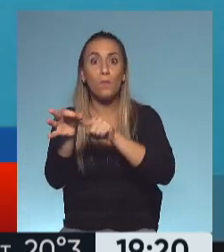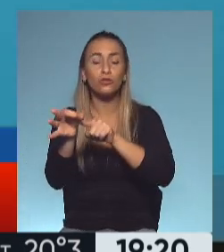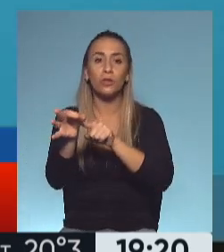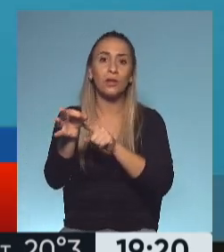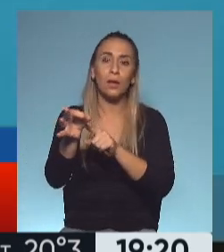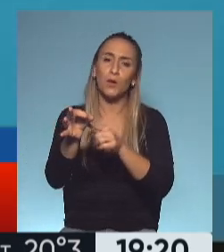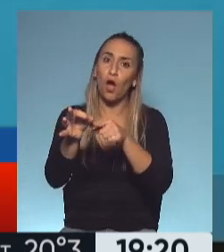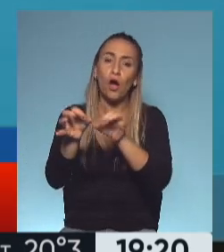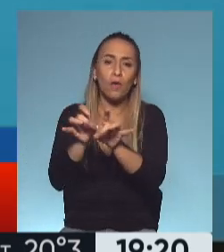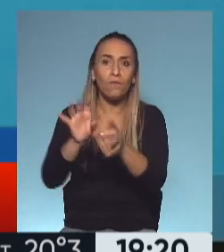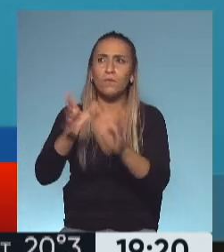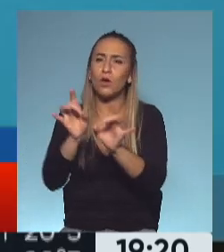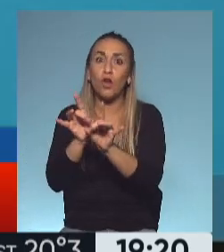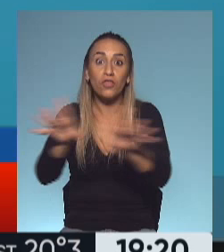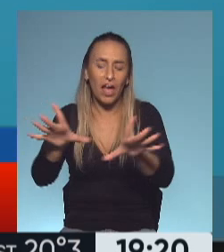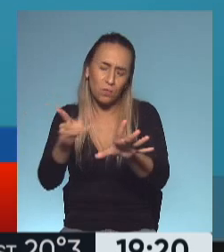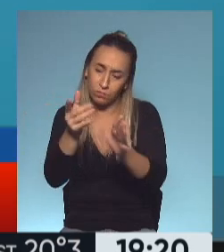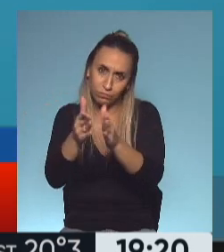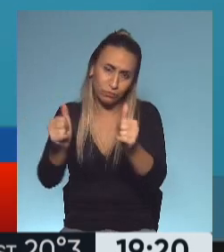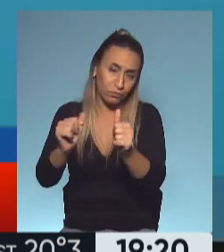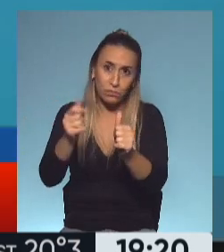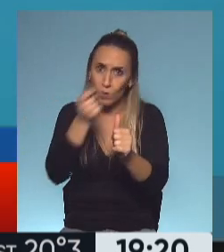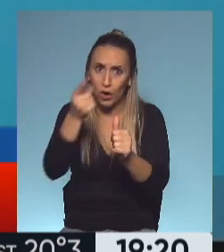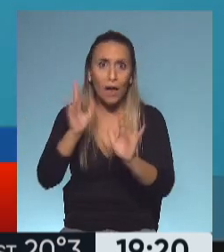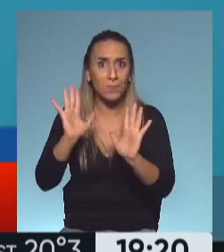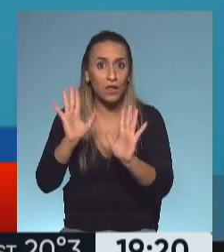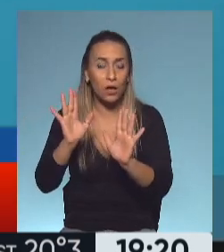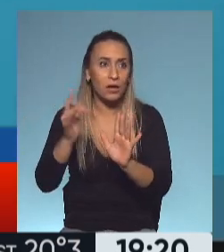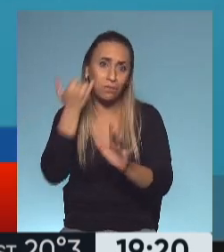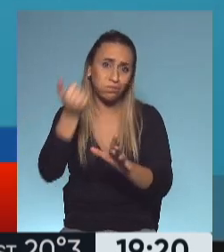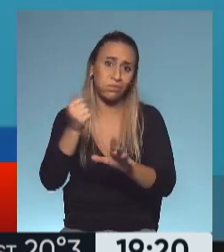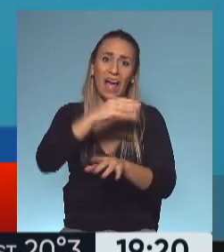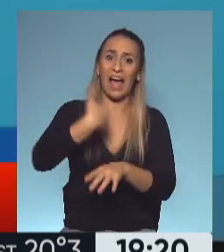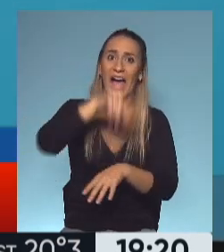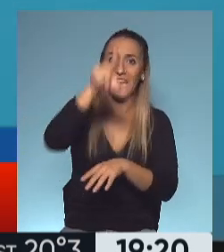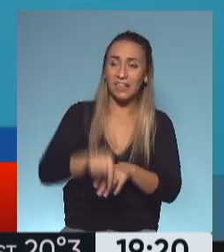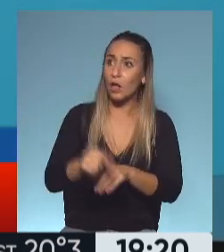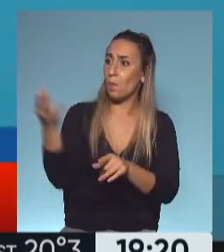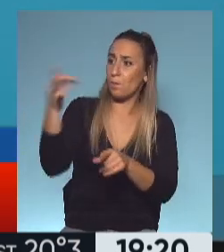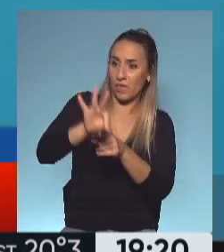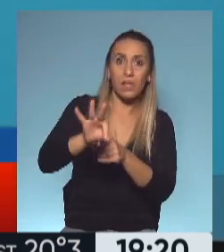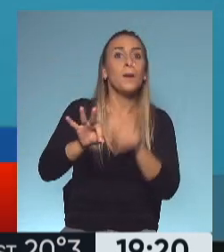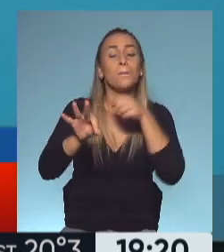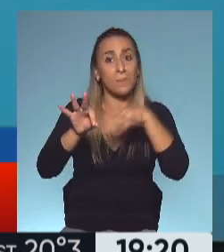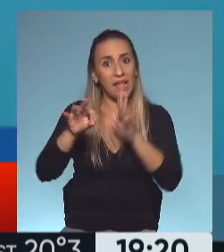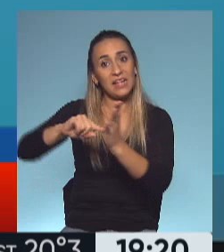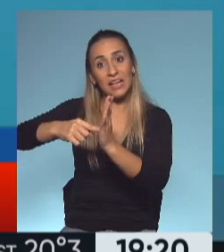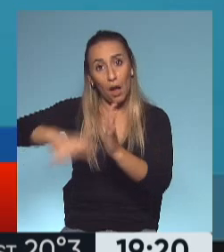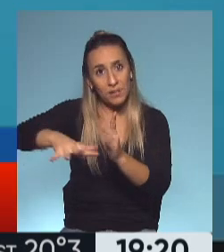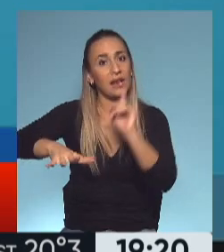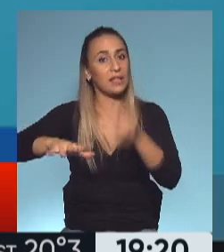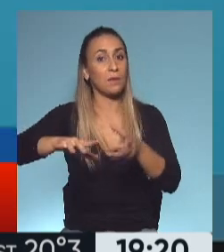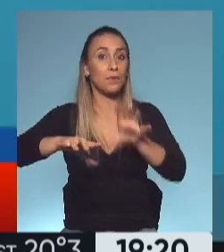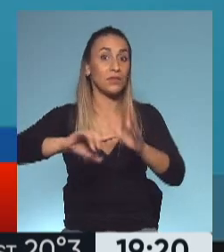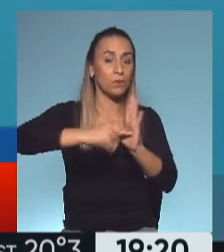ya de una manera totalmente extendida, sobre todo en la zona de la ciudad y también en el conurbano.